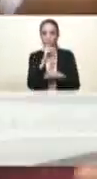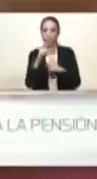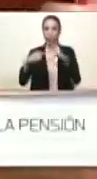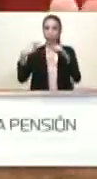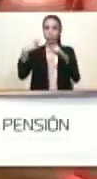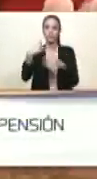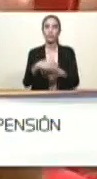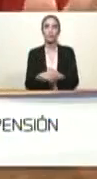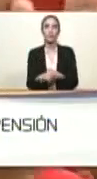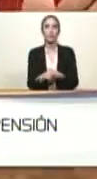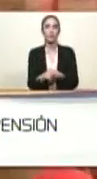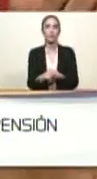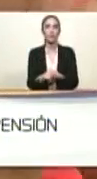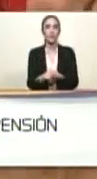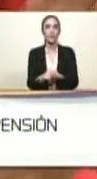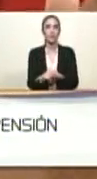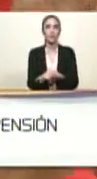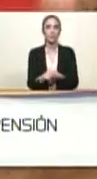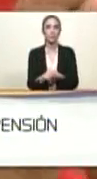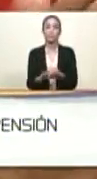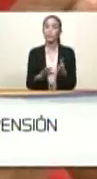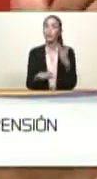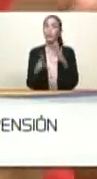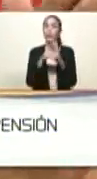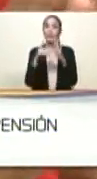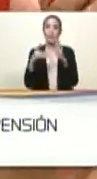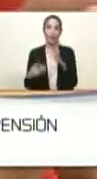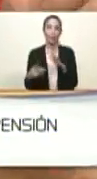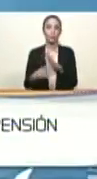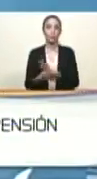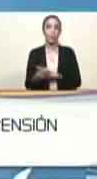derecho fundamental. En definitiva, presidente,